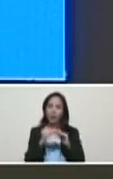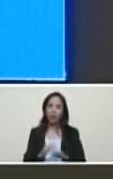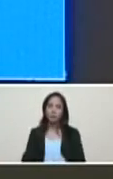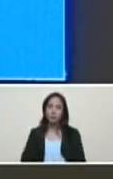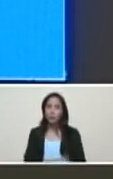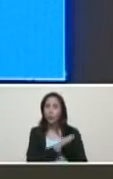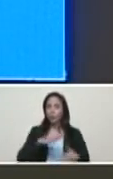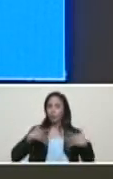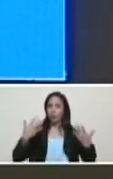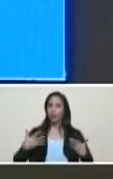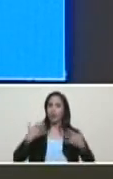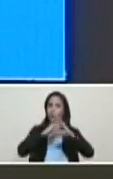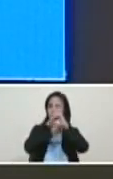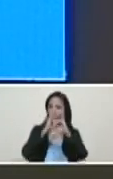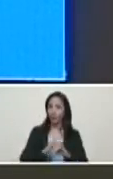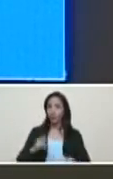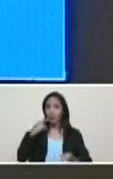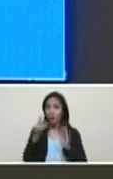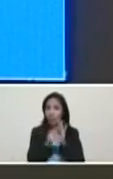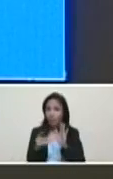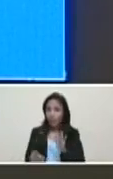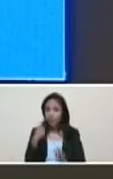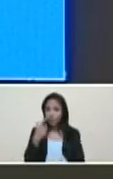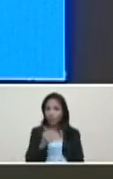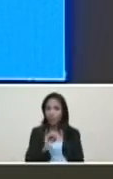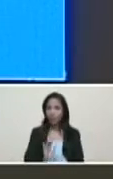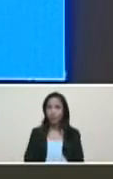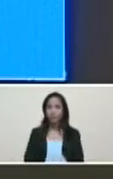su felicidad a la cual tiene derecho.